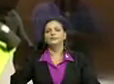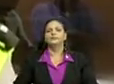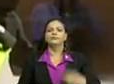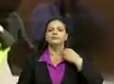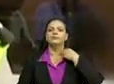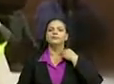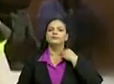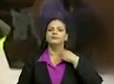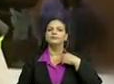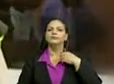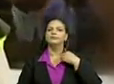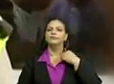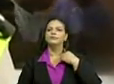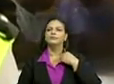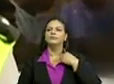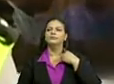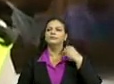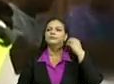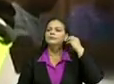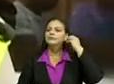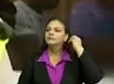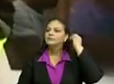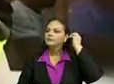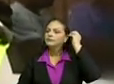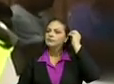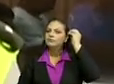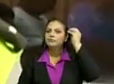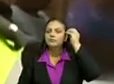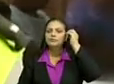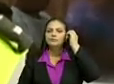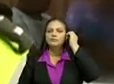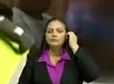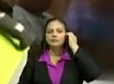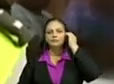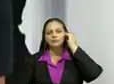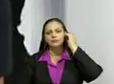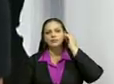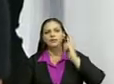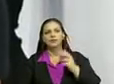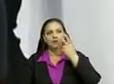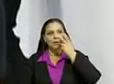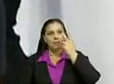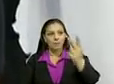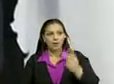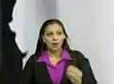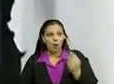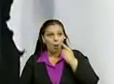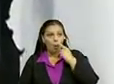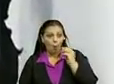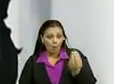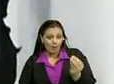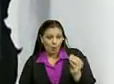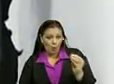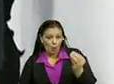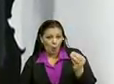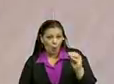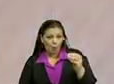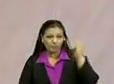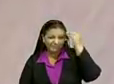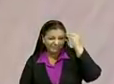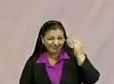edad entrega un objeto al otro sujeto que es menor de edad. El menor de edad ante nuestra